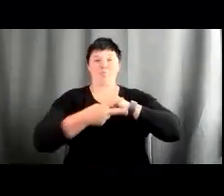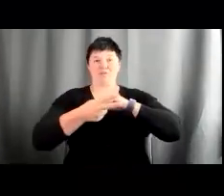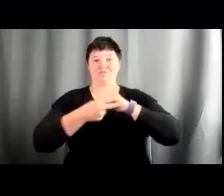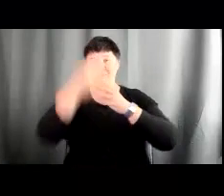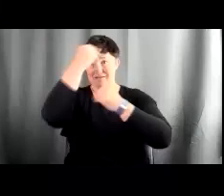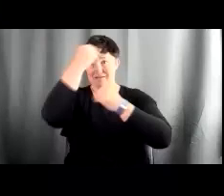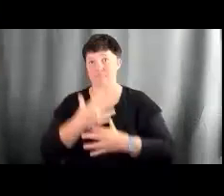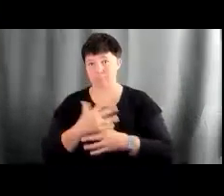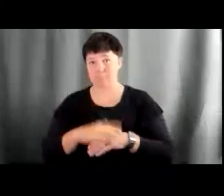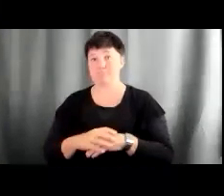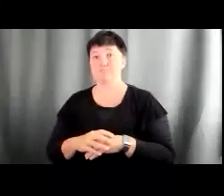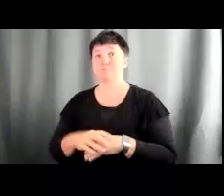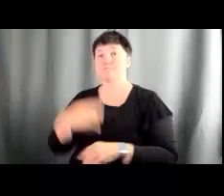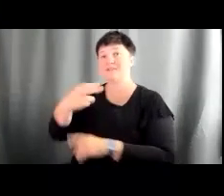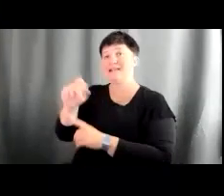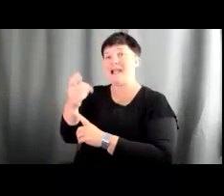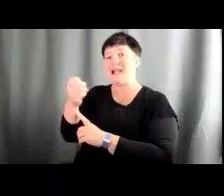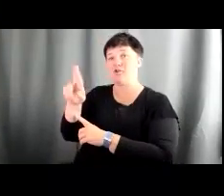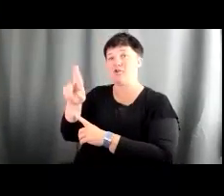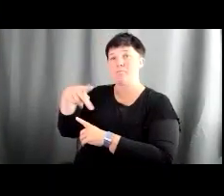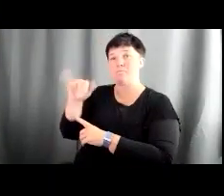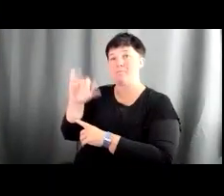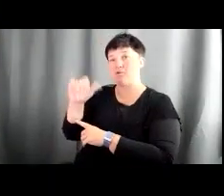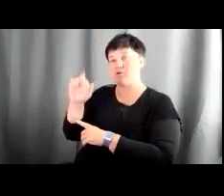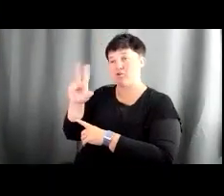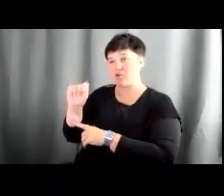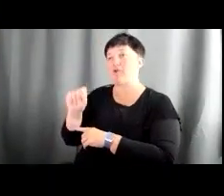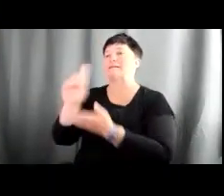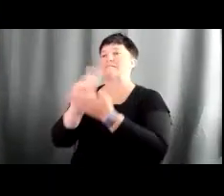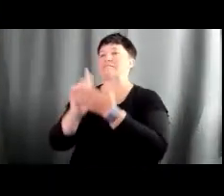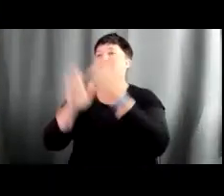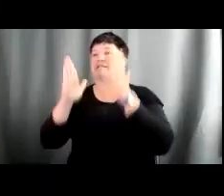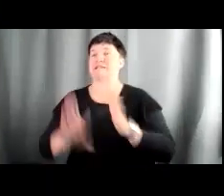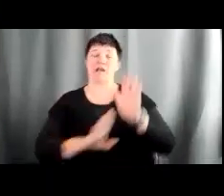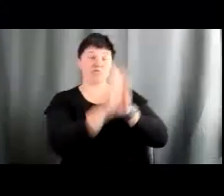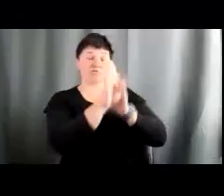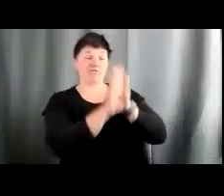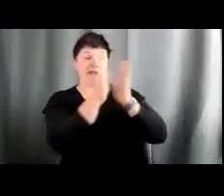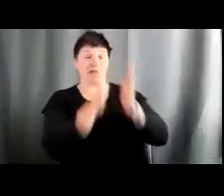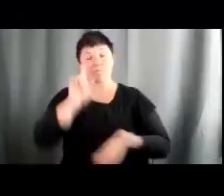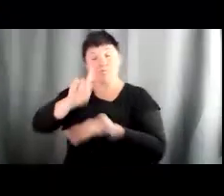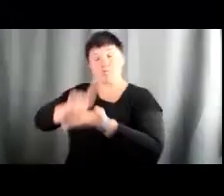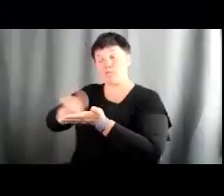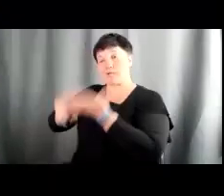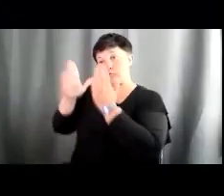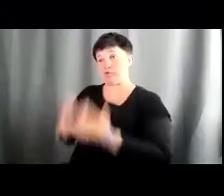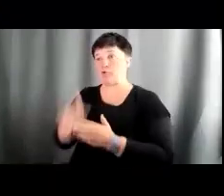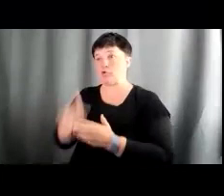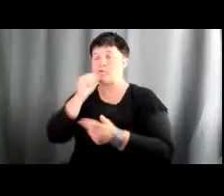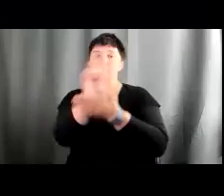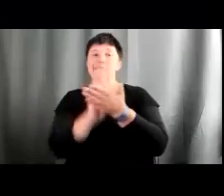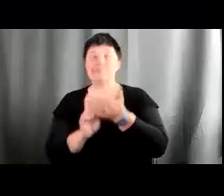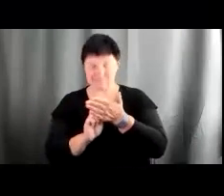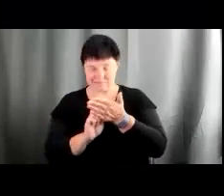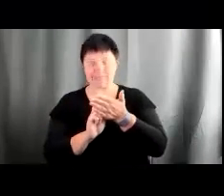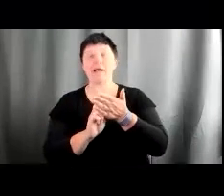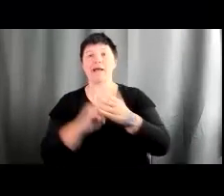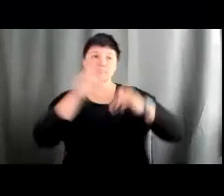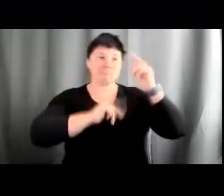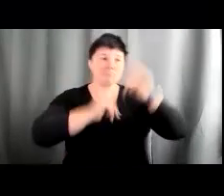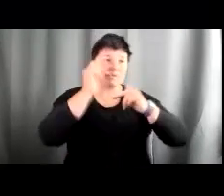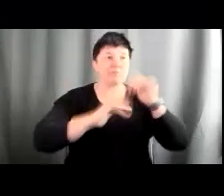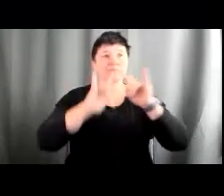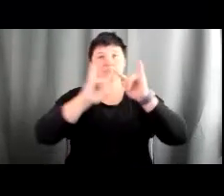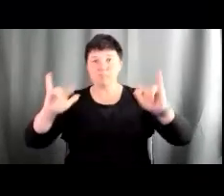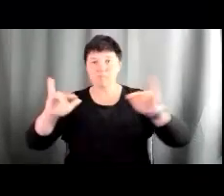la naturaleza a través de la divulgación, las nuevas tecnologías y los datos de observación de la Tierra. Héctor Tarrido Picard es un diseñador